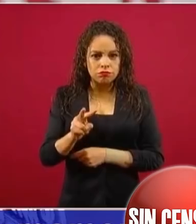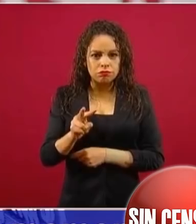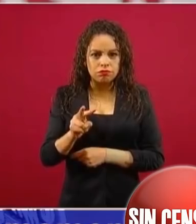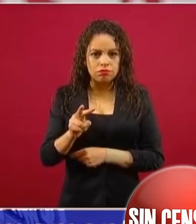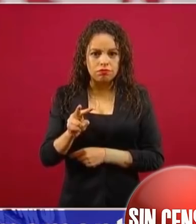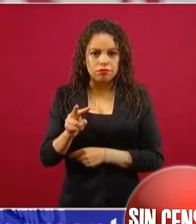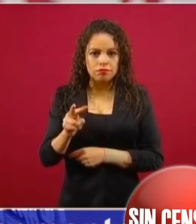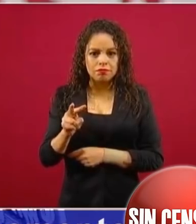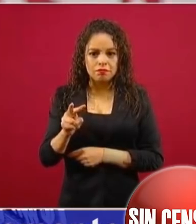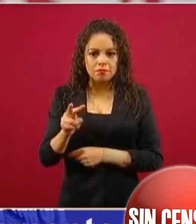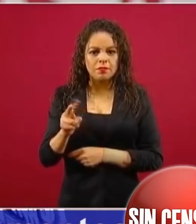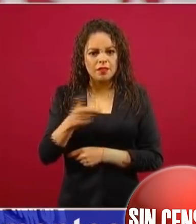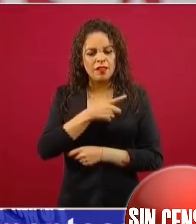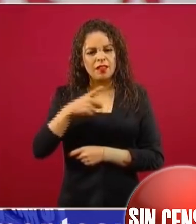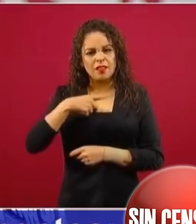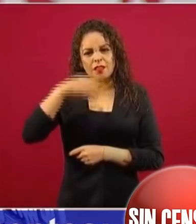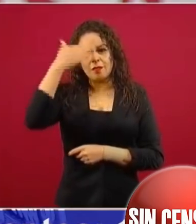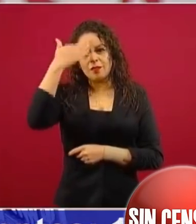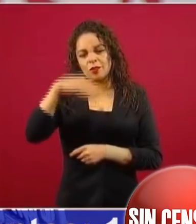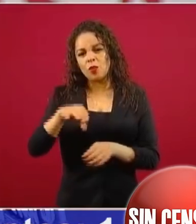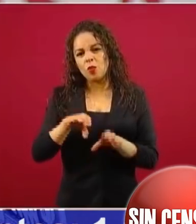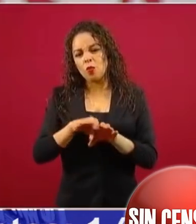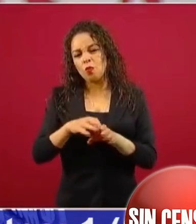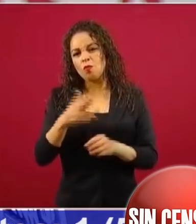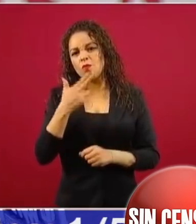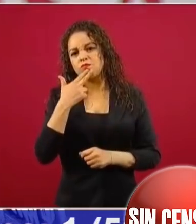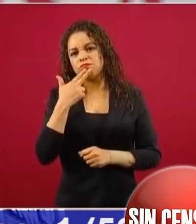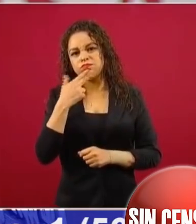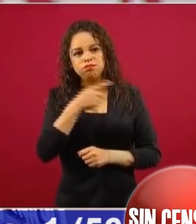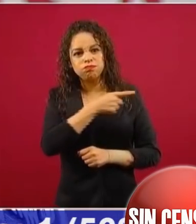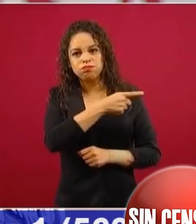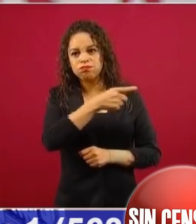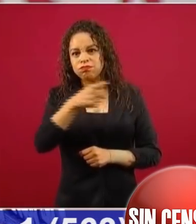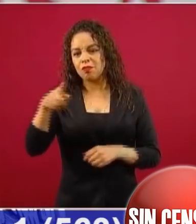cómo funciona esta perversidad